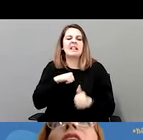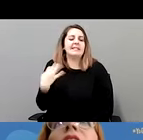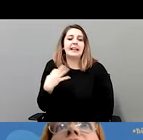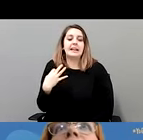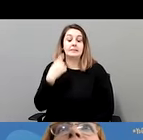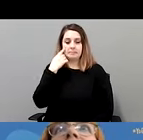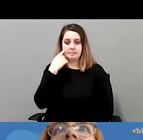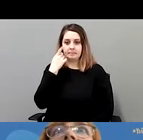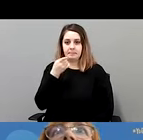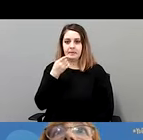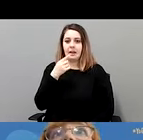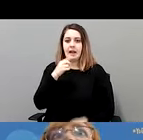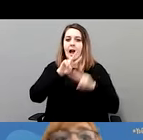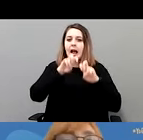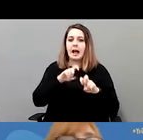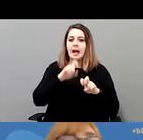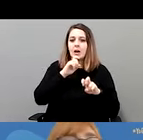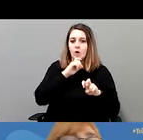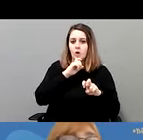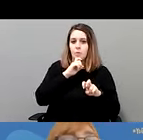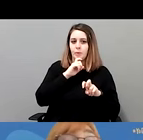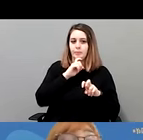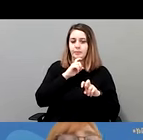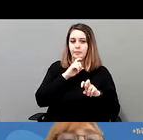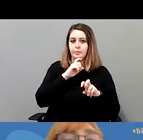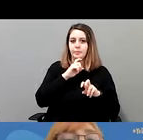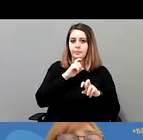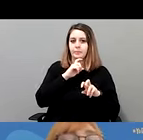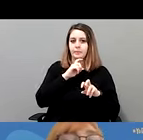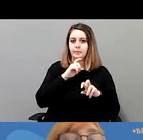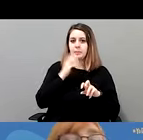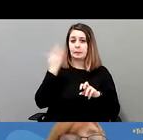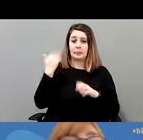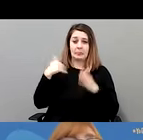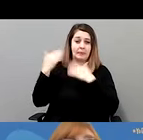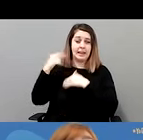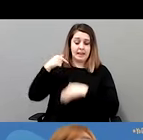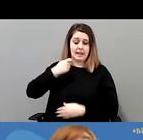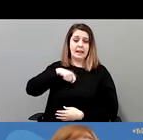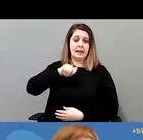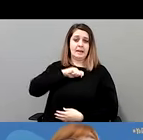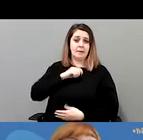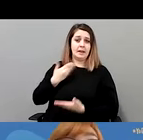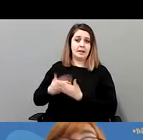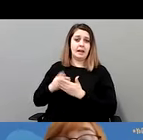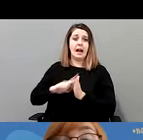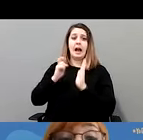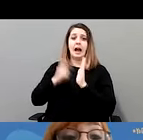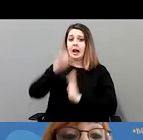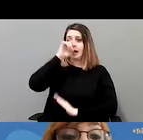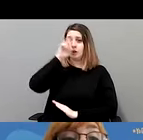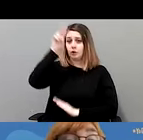Fijaros, lo vamos a analizar en base a lo que se planteó aquí en España con la ley de 2006, que